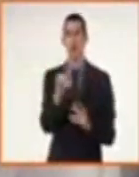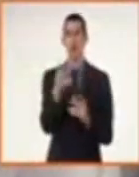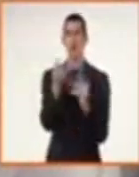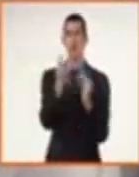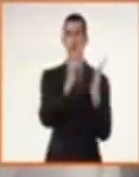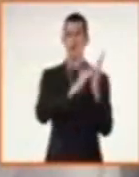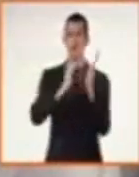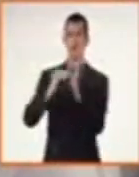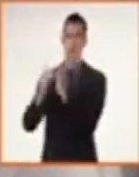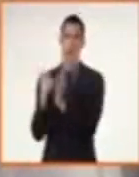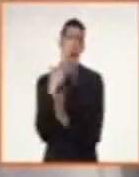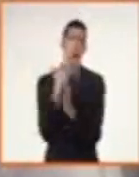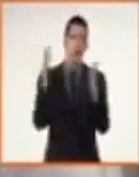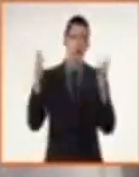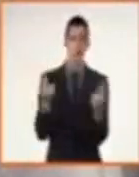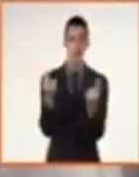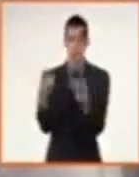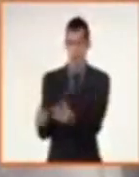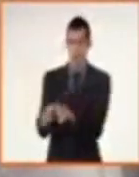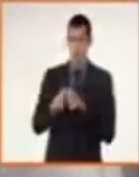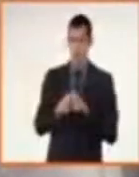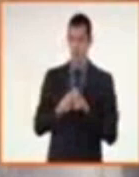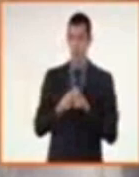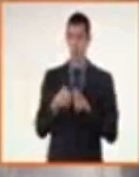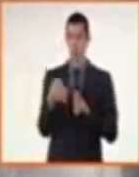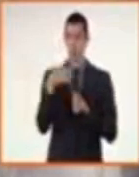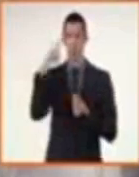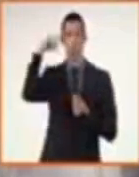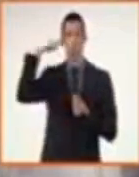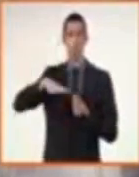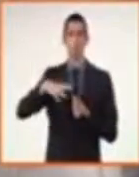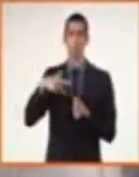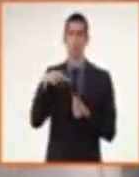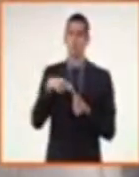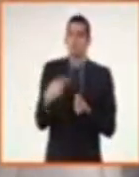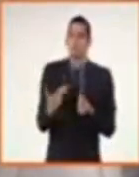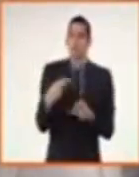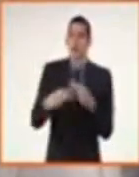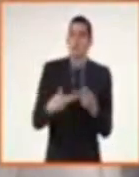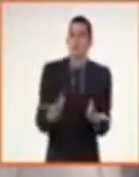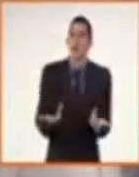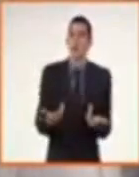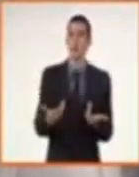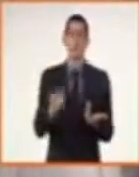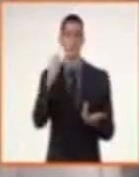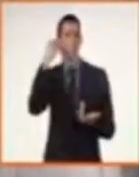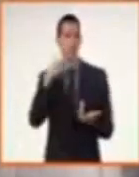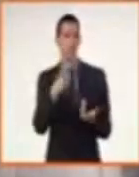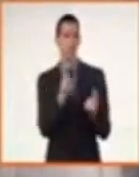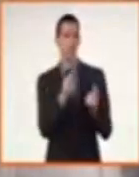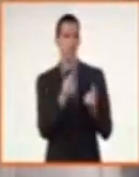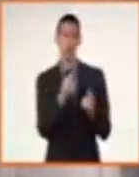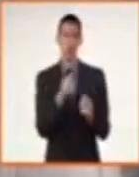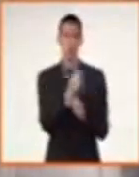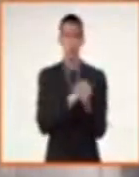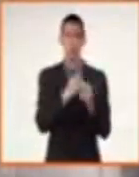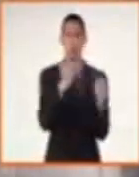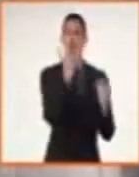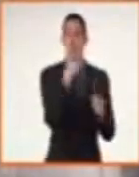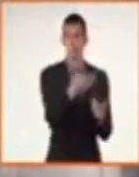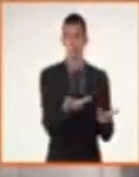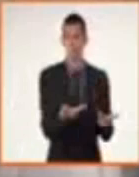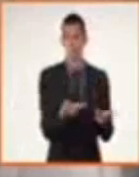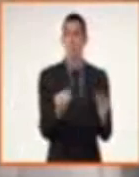una escuela lo que está empezando ahora mismo. Es decir, nosotros estamos enfrentados al peor momento en la historia del mundo. Nadie puede